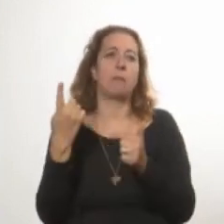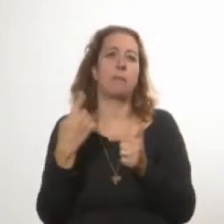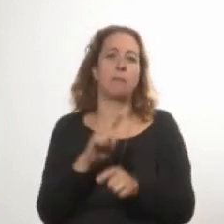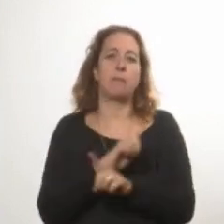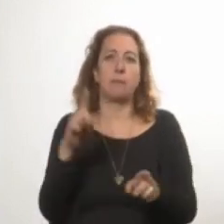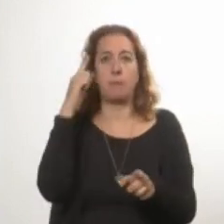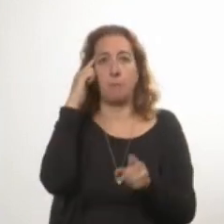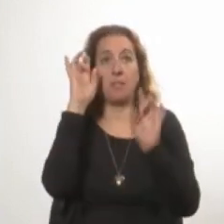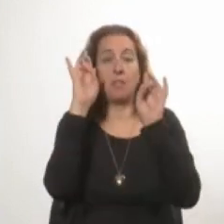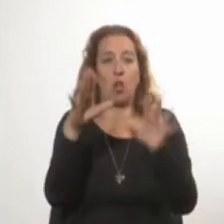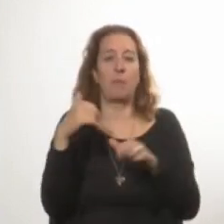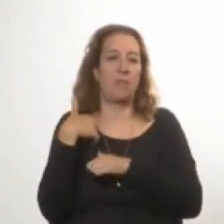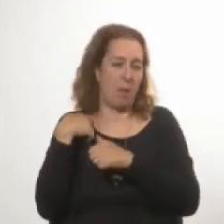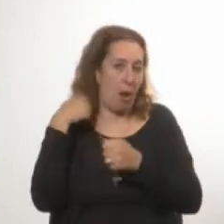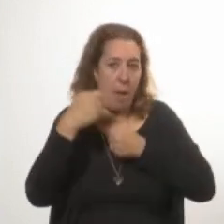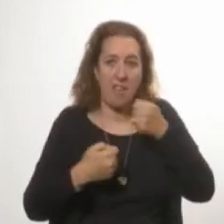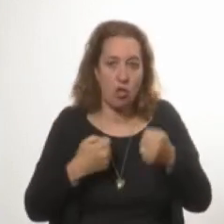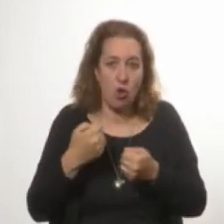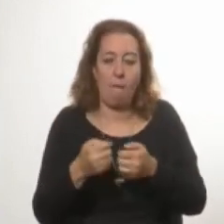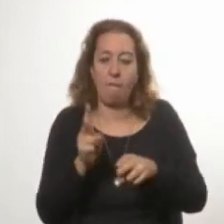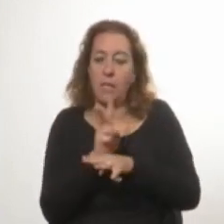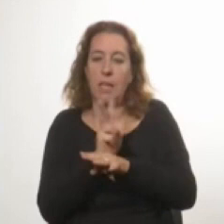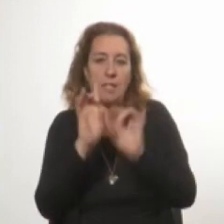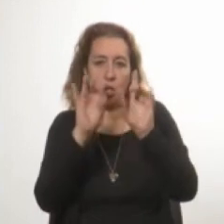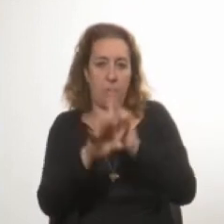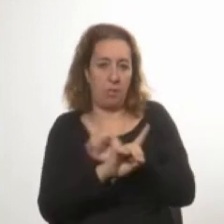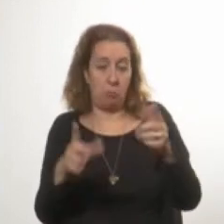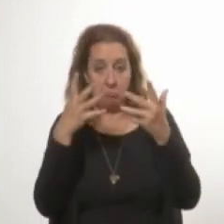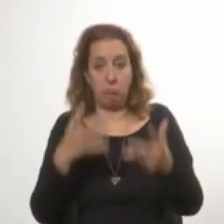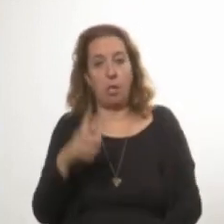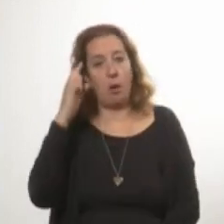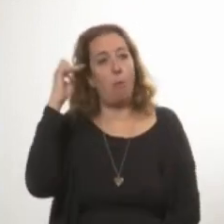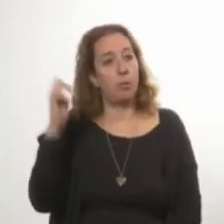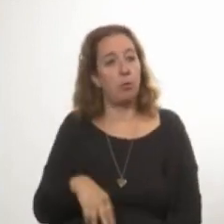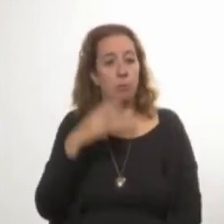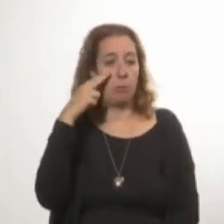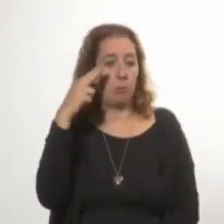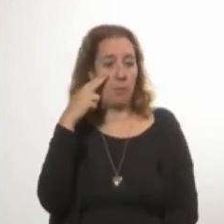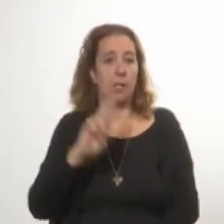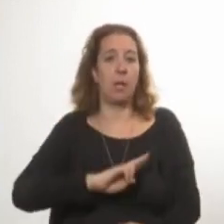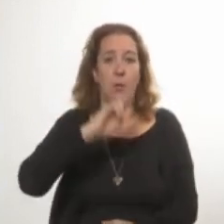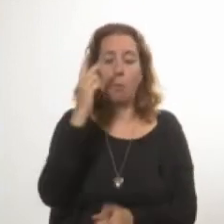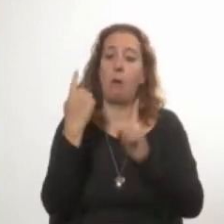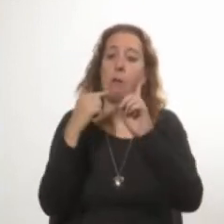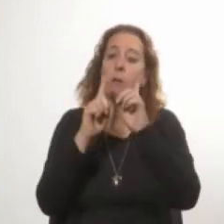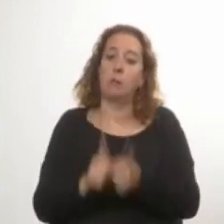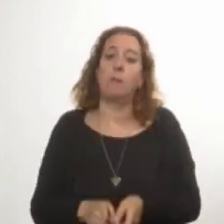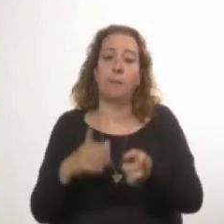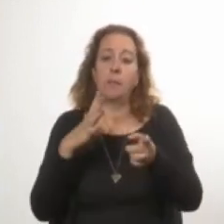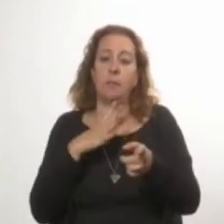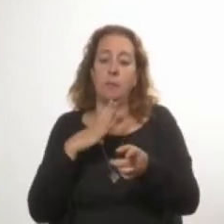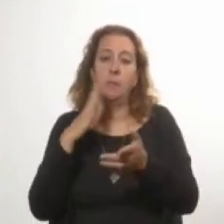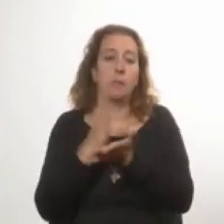consideran una simple fuerza de represión o vigilancia, quieran dar su opinión sobre la problemática del país, y quienes tienen menos derecho que